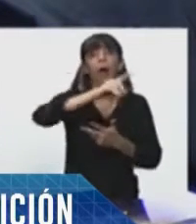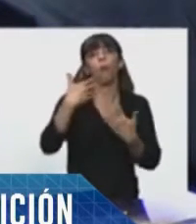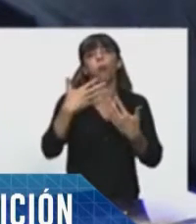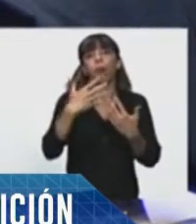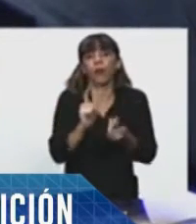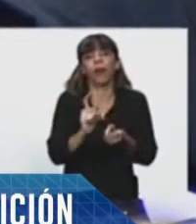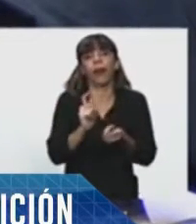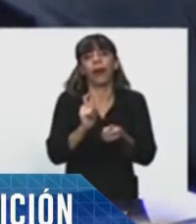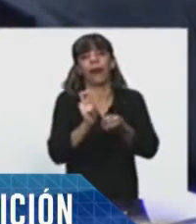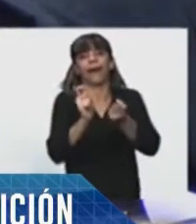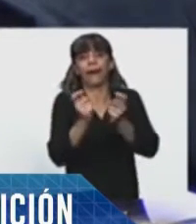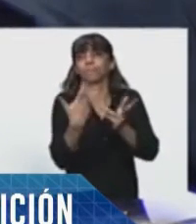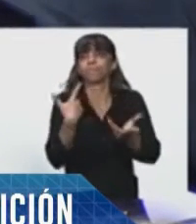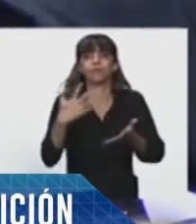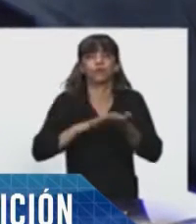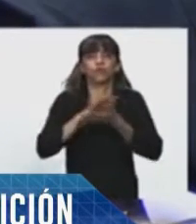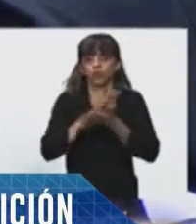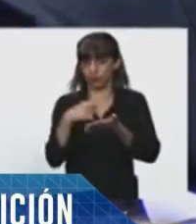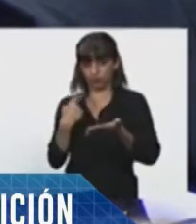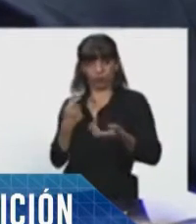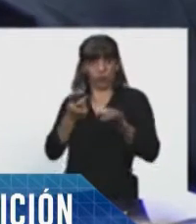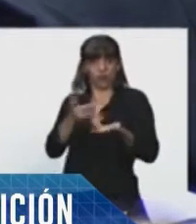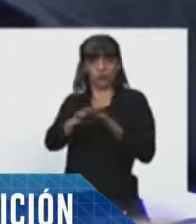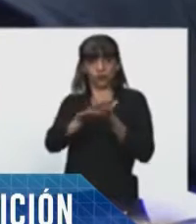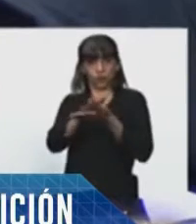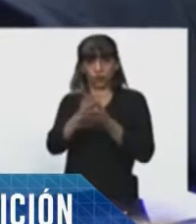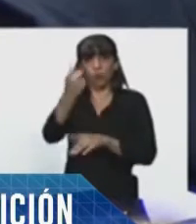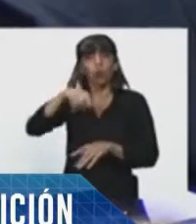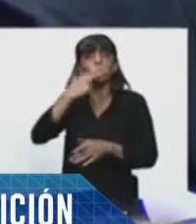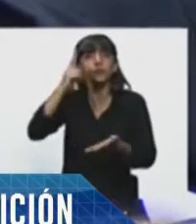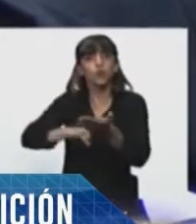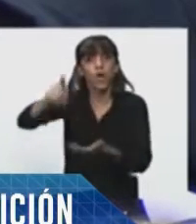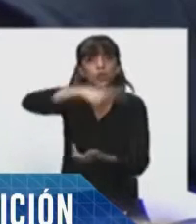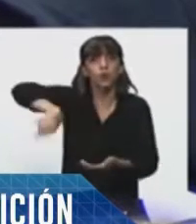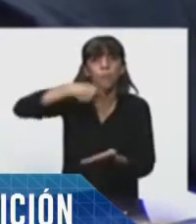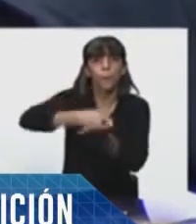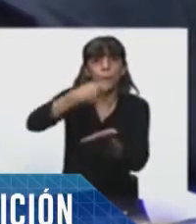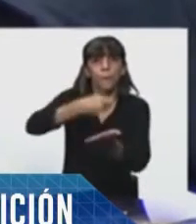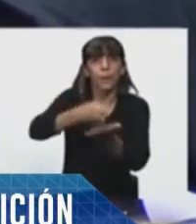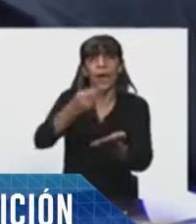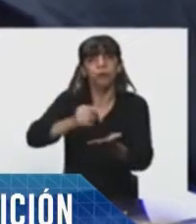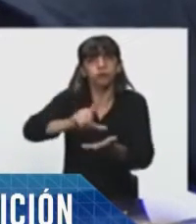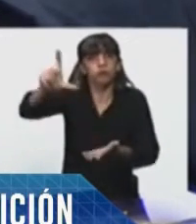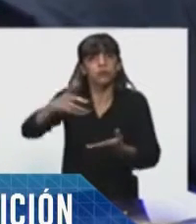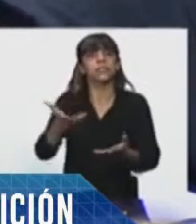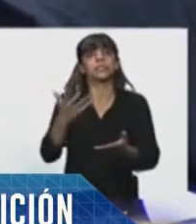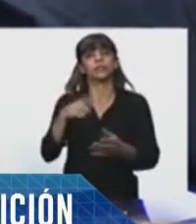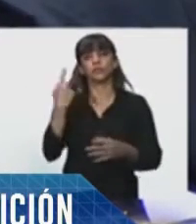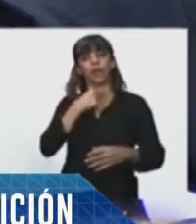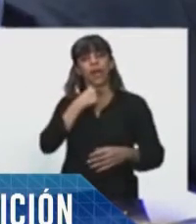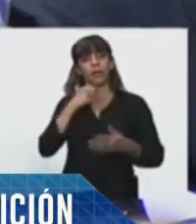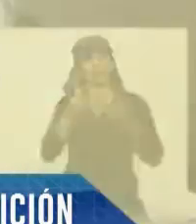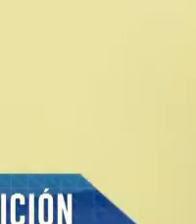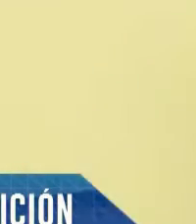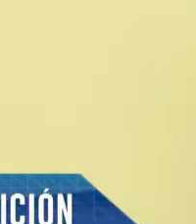base al impuesto a las ganancias, ¿no? Es muy importante. Impuesto a las ganancias e IVA son los dos principales tributos que tiene la Argentina. Y